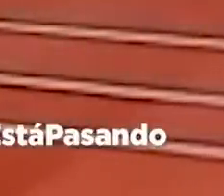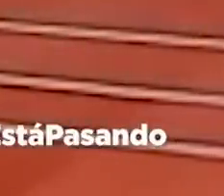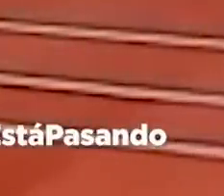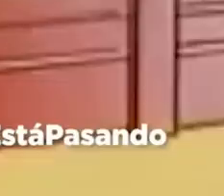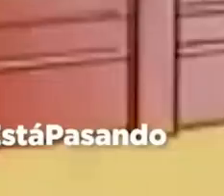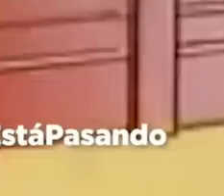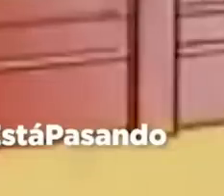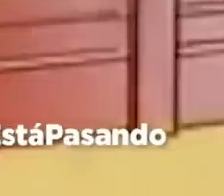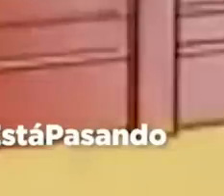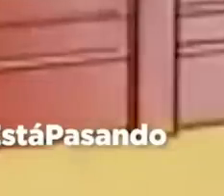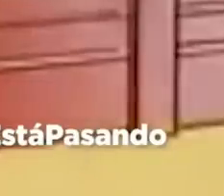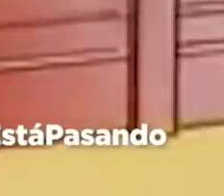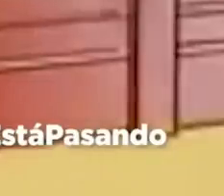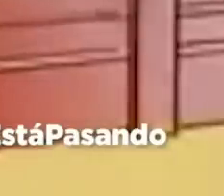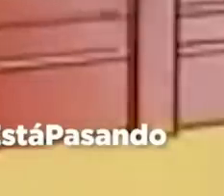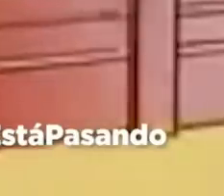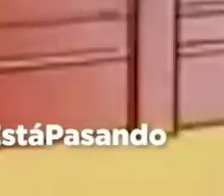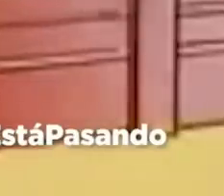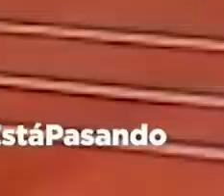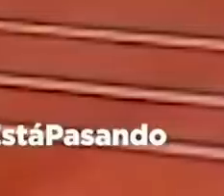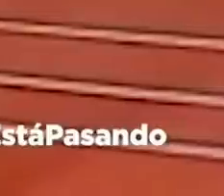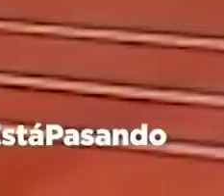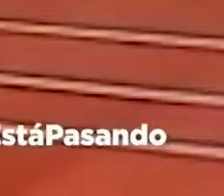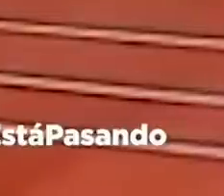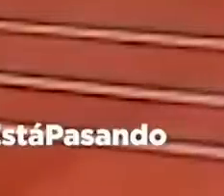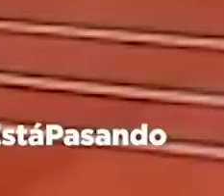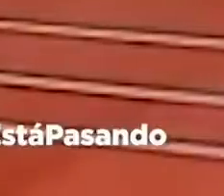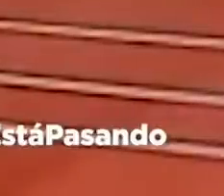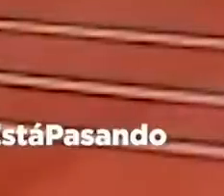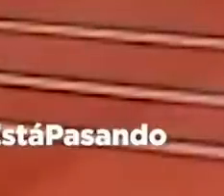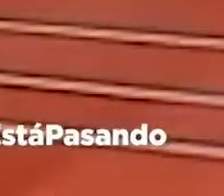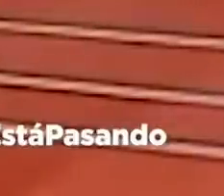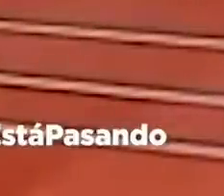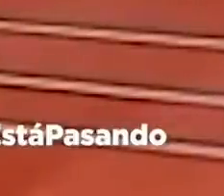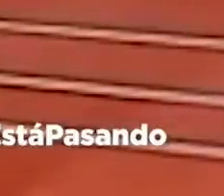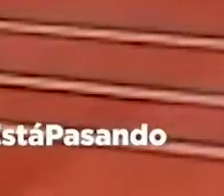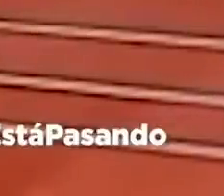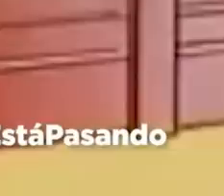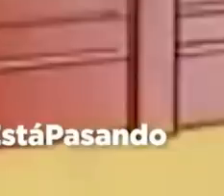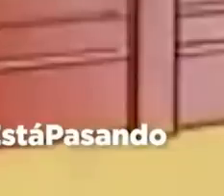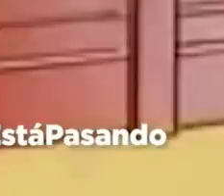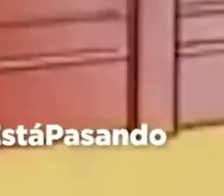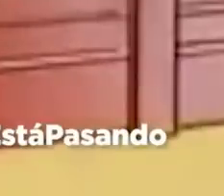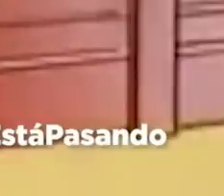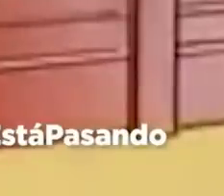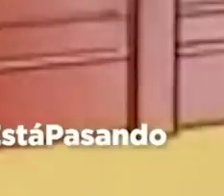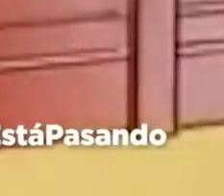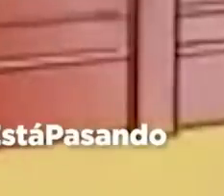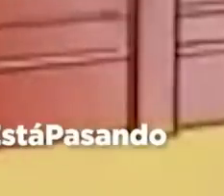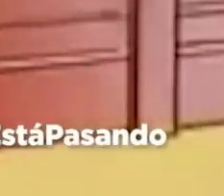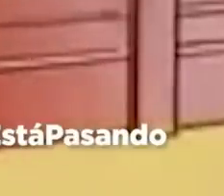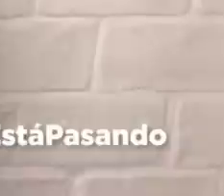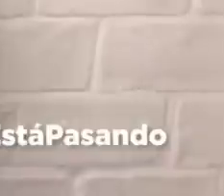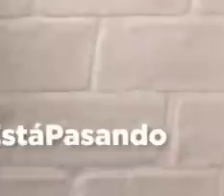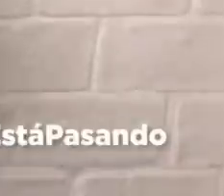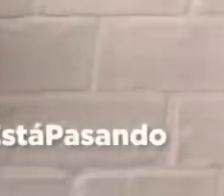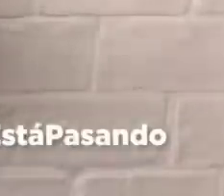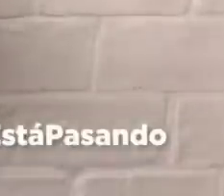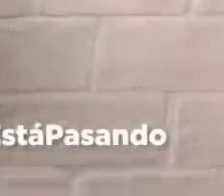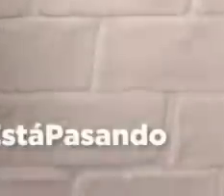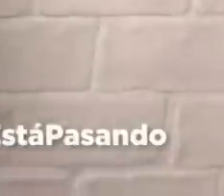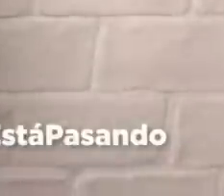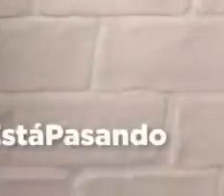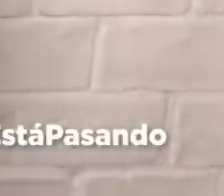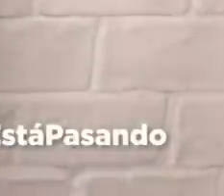los más aptos y los más preparados para gobernar siempre son gente con guita y familiares entre sí. El cambio en el